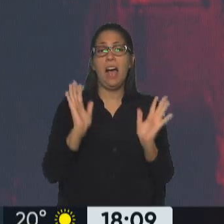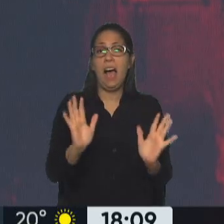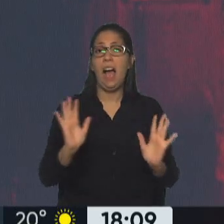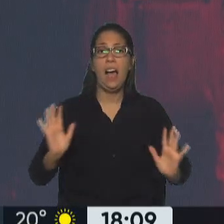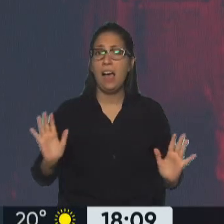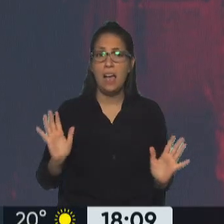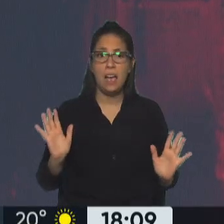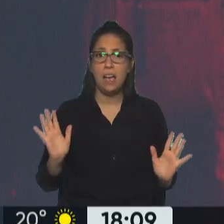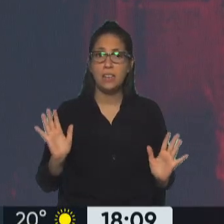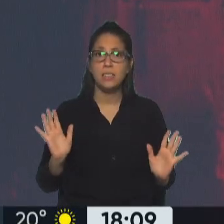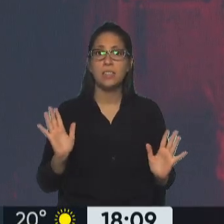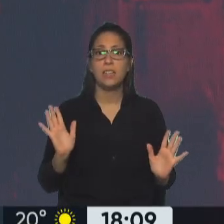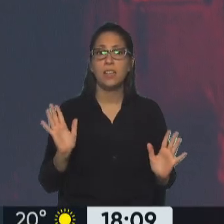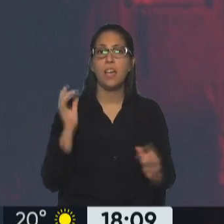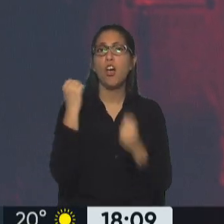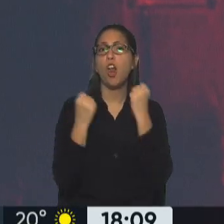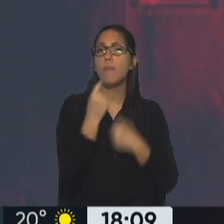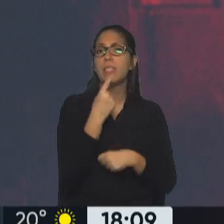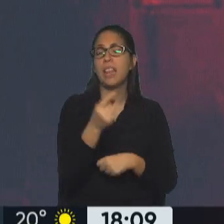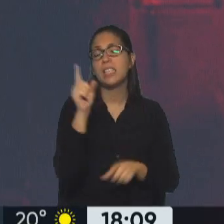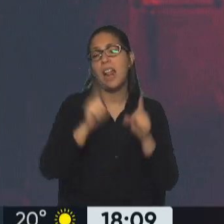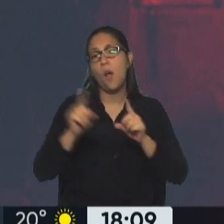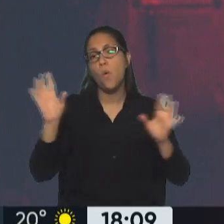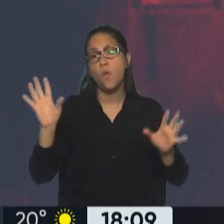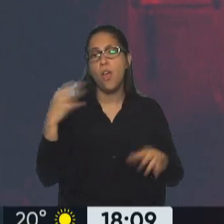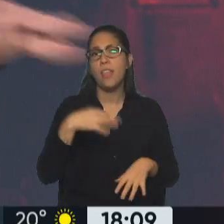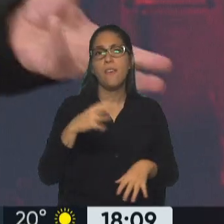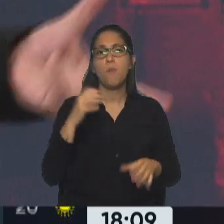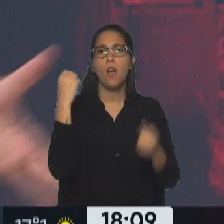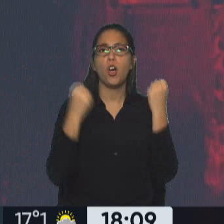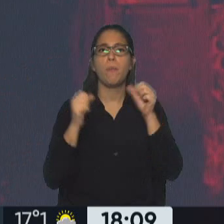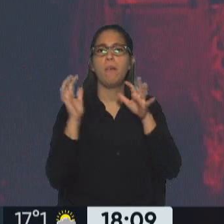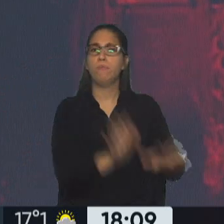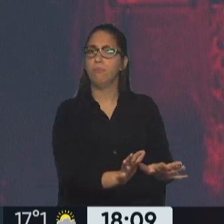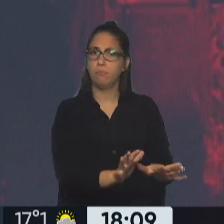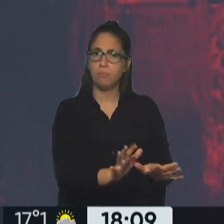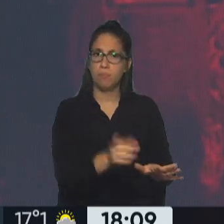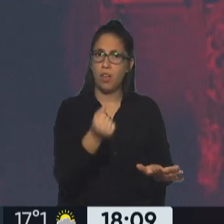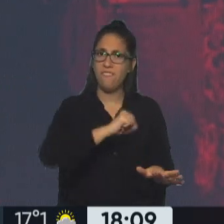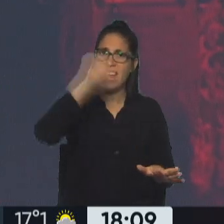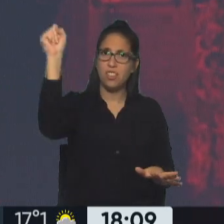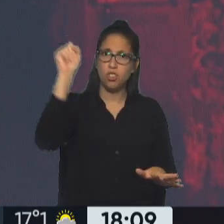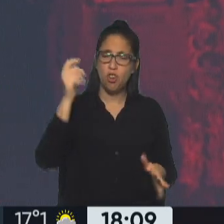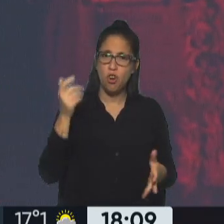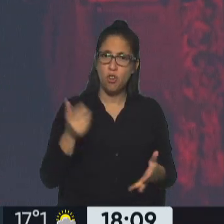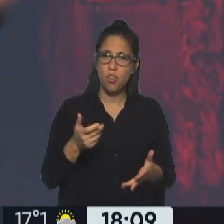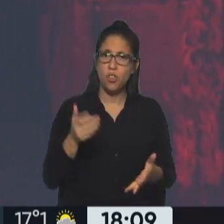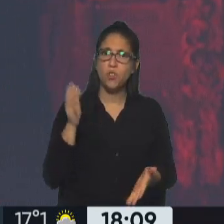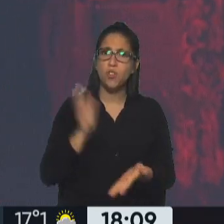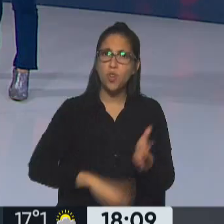algunos economistas y algunas escuelas de decir que, bueno, hay que frenar la economía. Y Argentina no tiene una inflación de demanda. Es